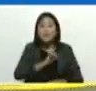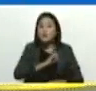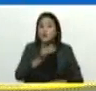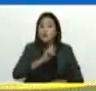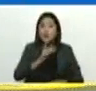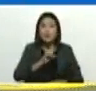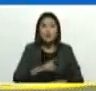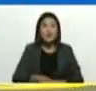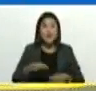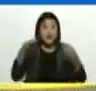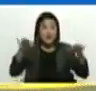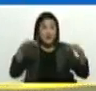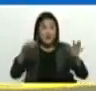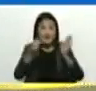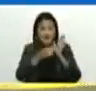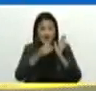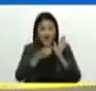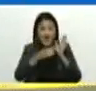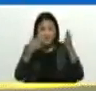unos papeles en la mano.